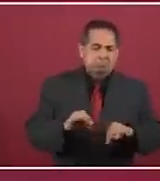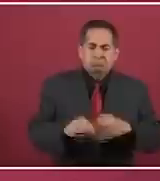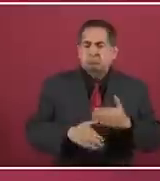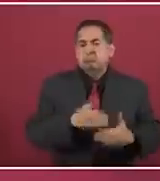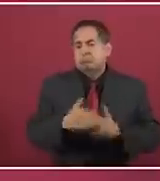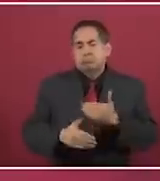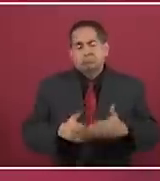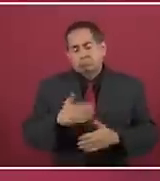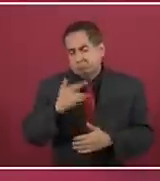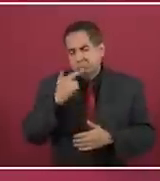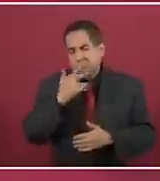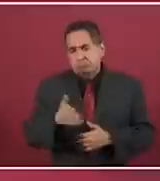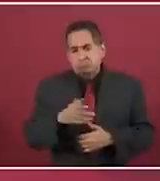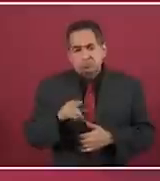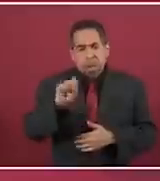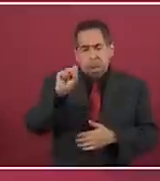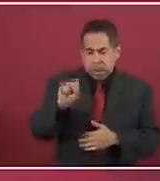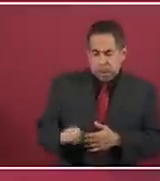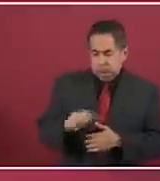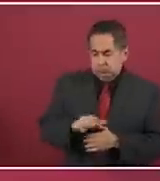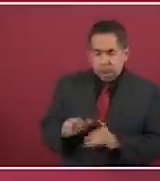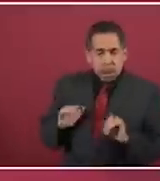trabajadores del sureste.